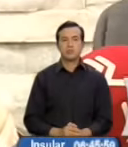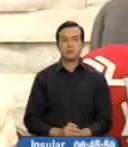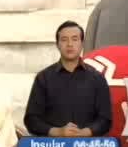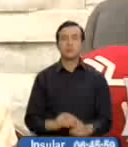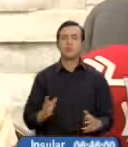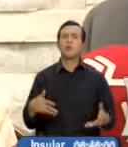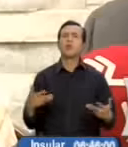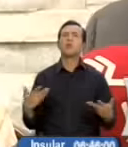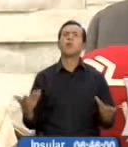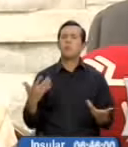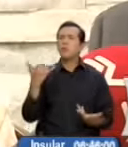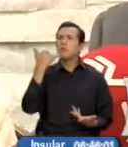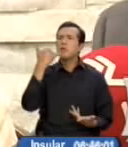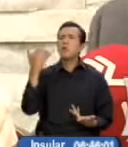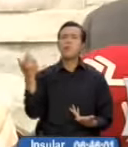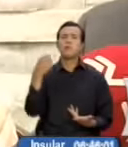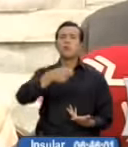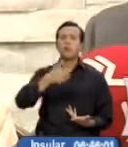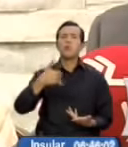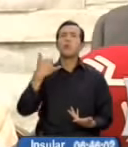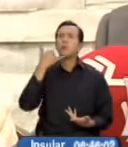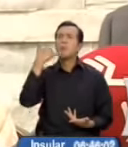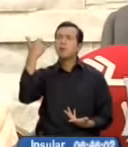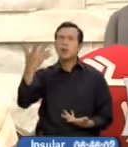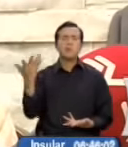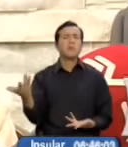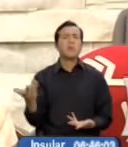¿Cómo obtuvo ese teléfono y cómo llamó?